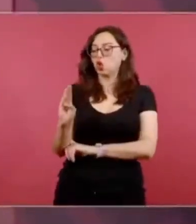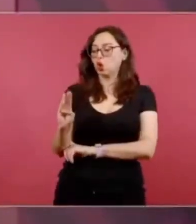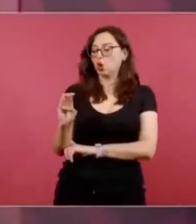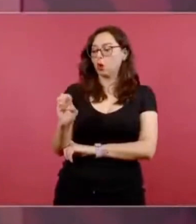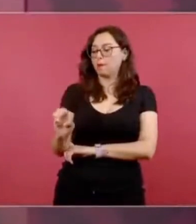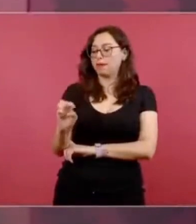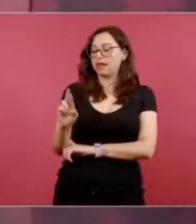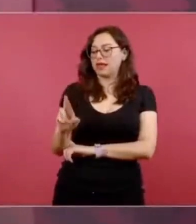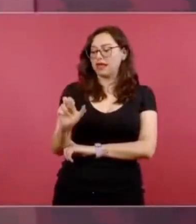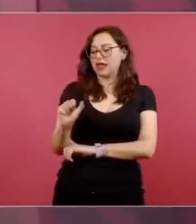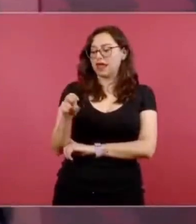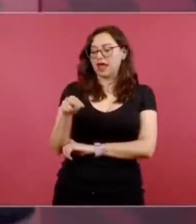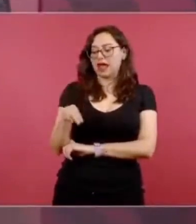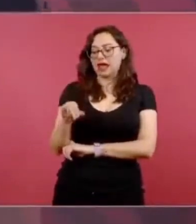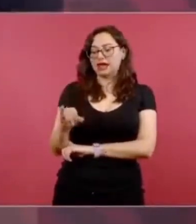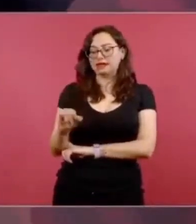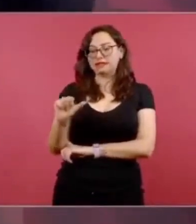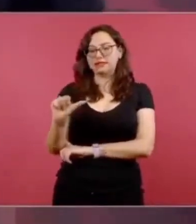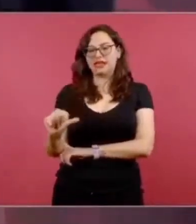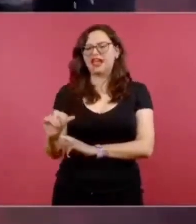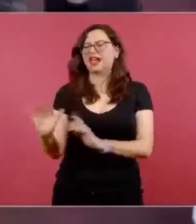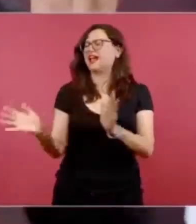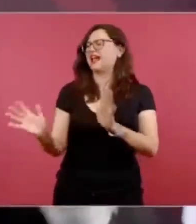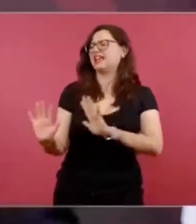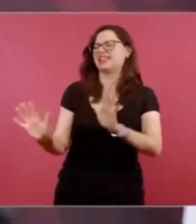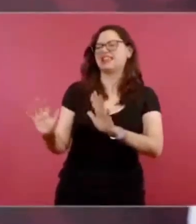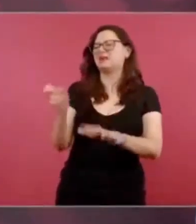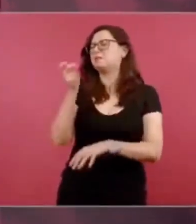anacrónicos. Había que pensar hacia adelante.